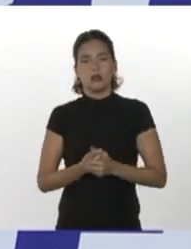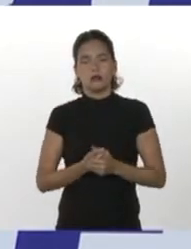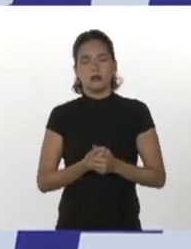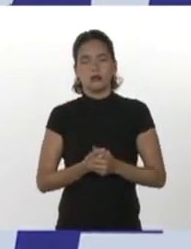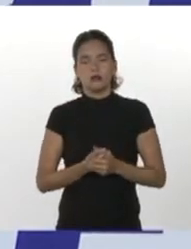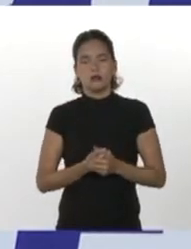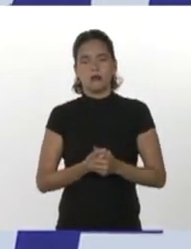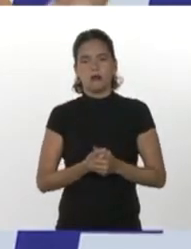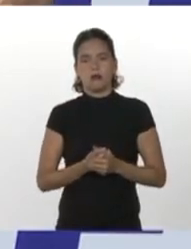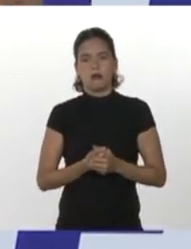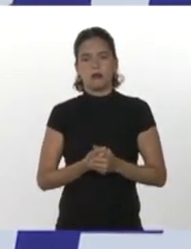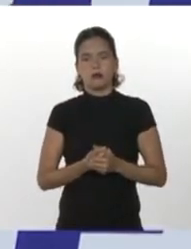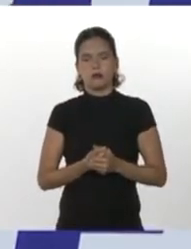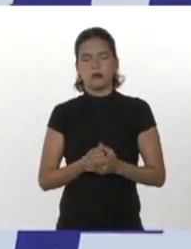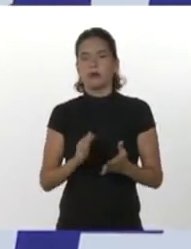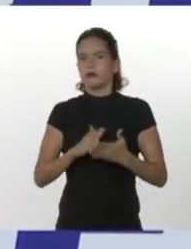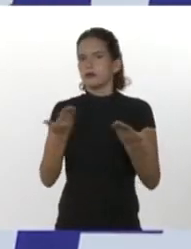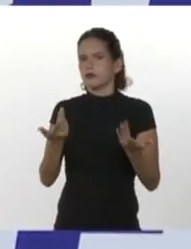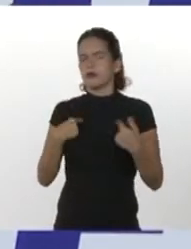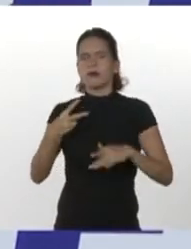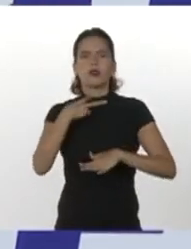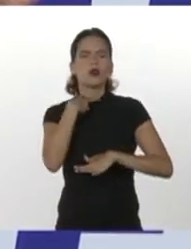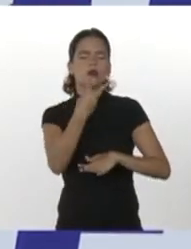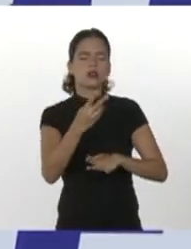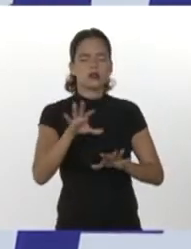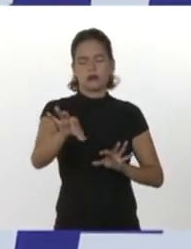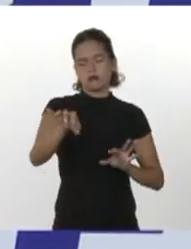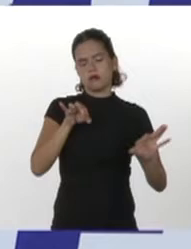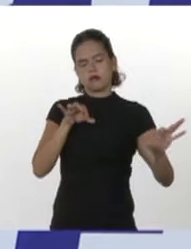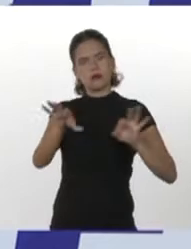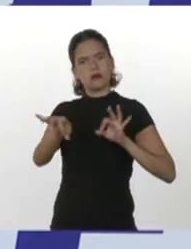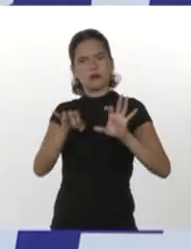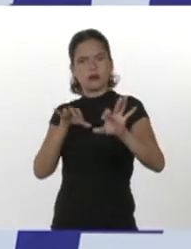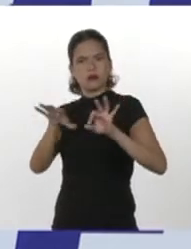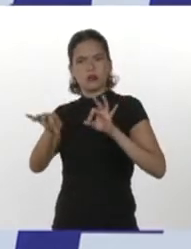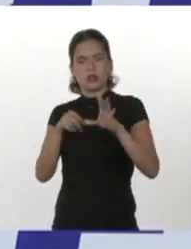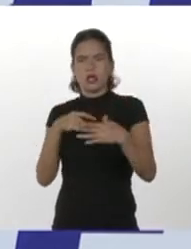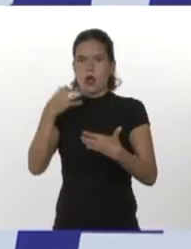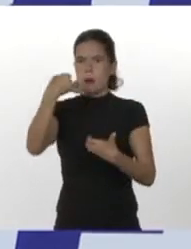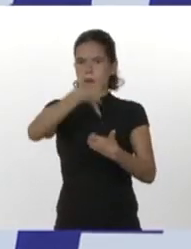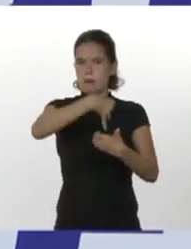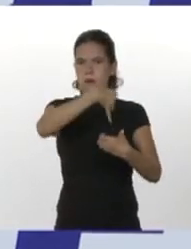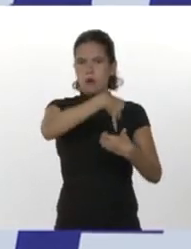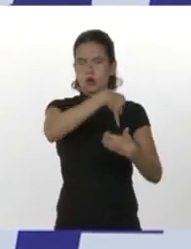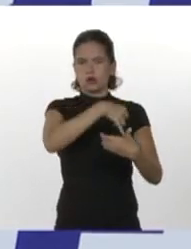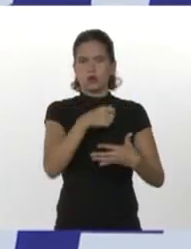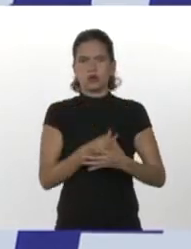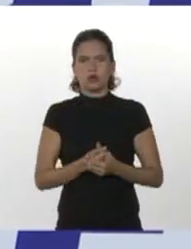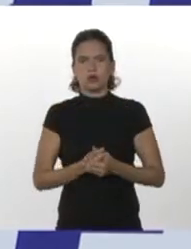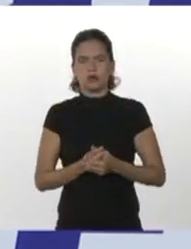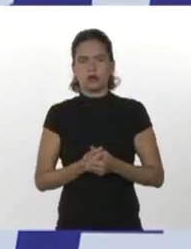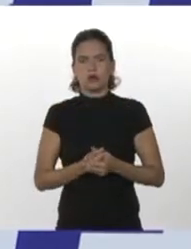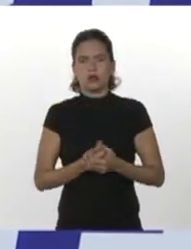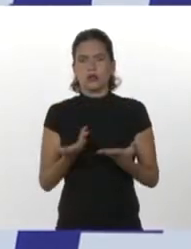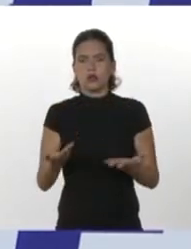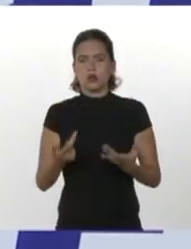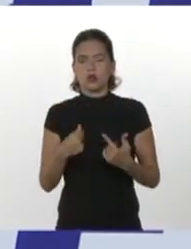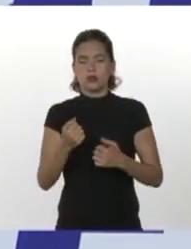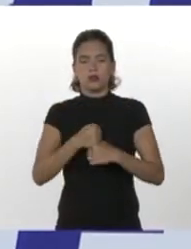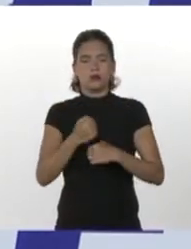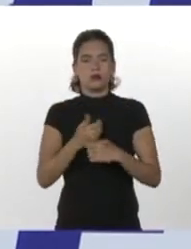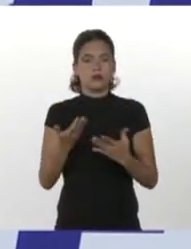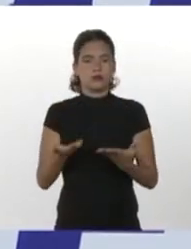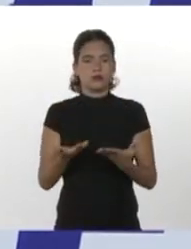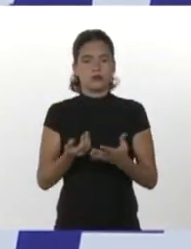¿verdad?, que estos voceros se eligen mediante votos y son los encargados